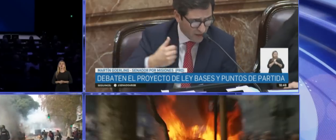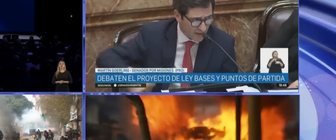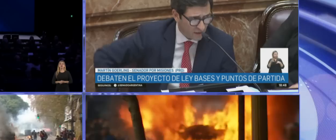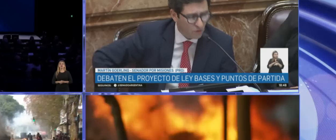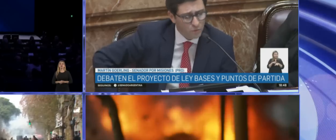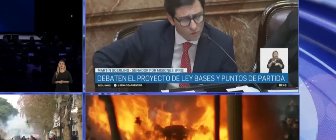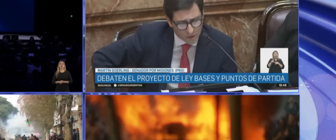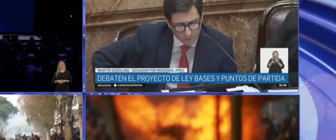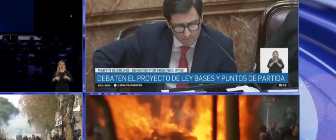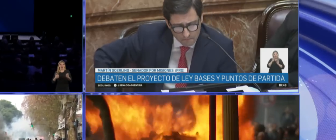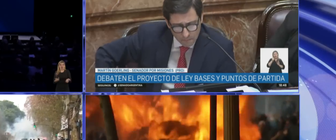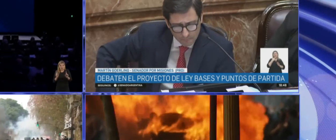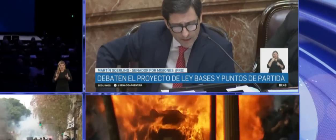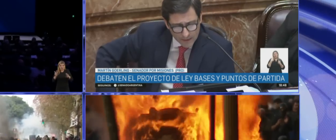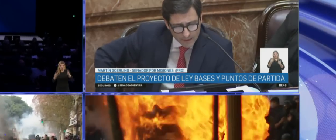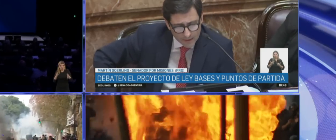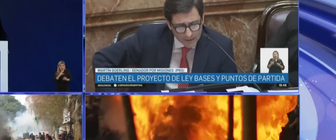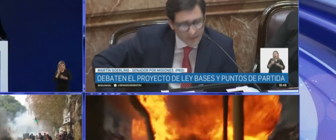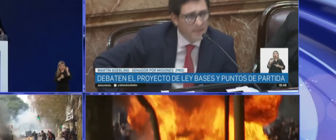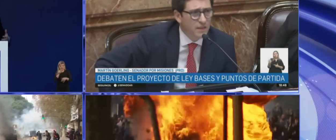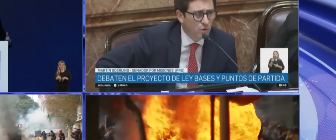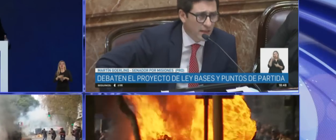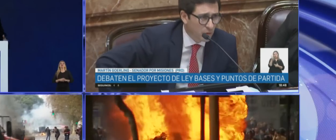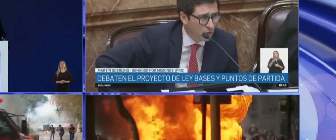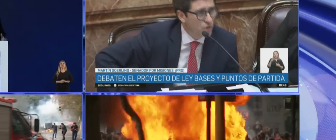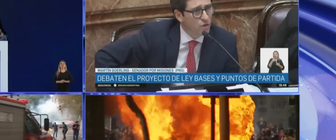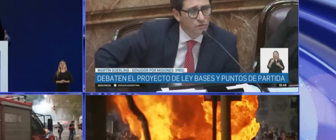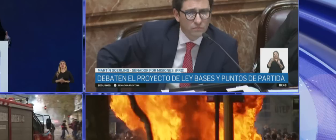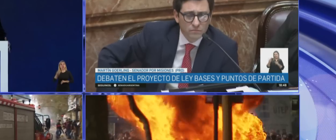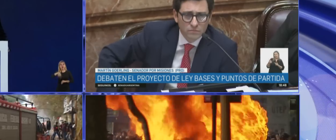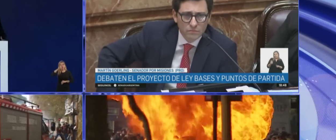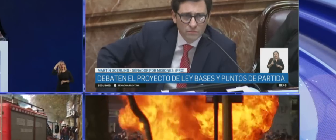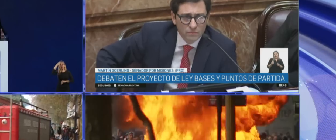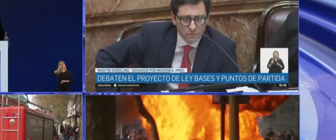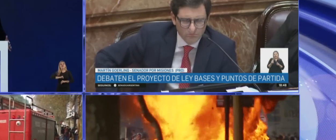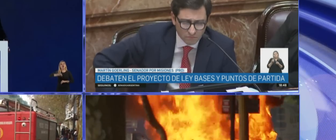En ese contexto, nosotros consideramos que la inflación